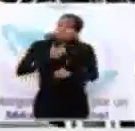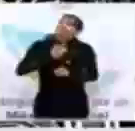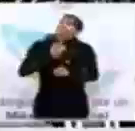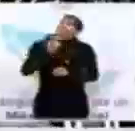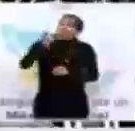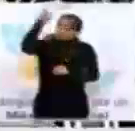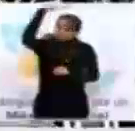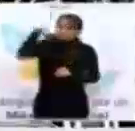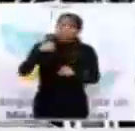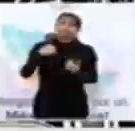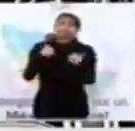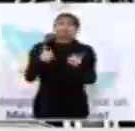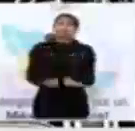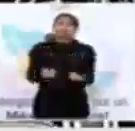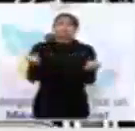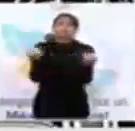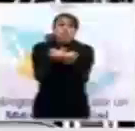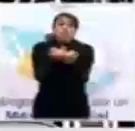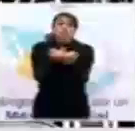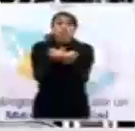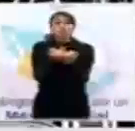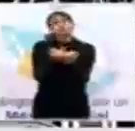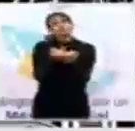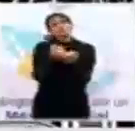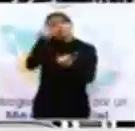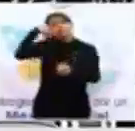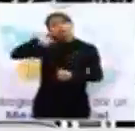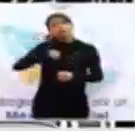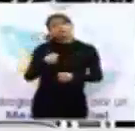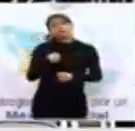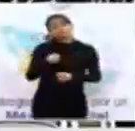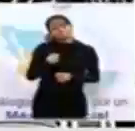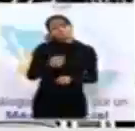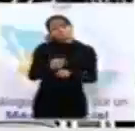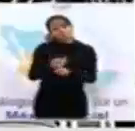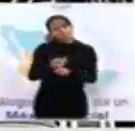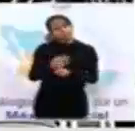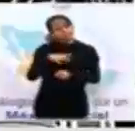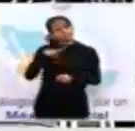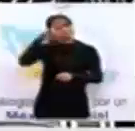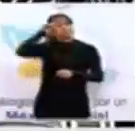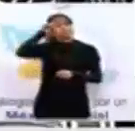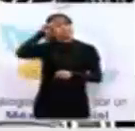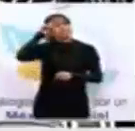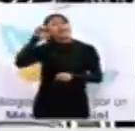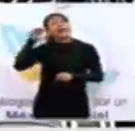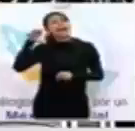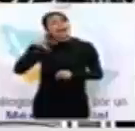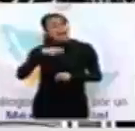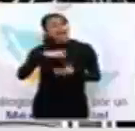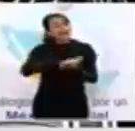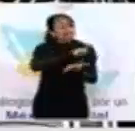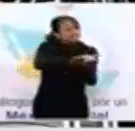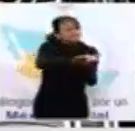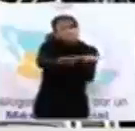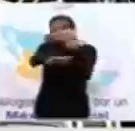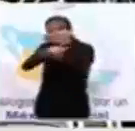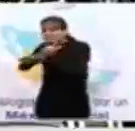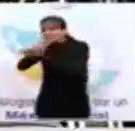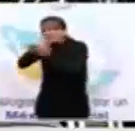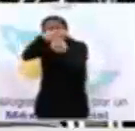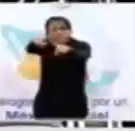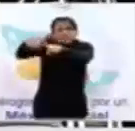muy dentro de mí el hecho de que hay instrumentos, pero que su aplicabilidad